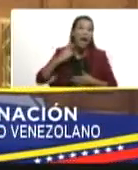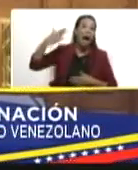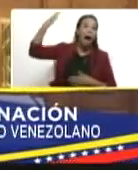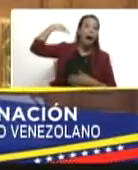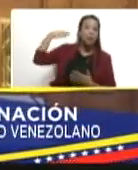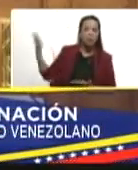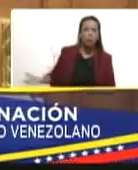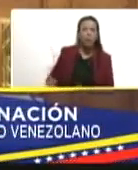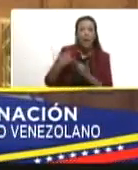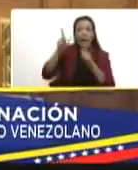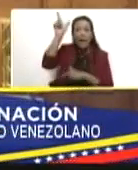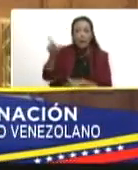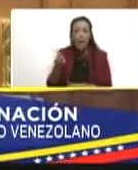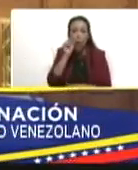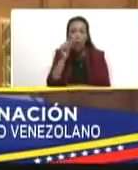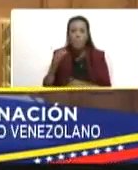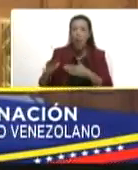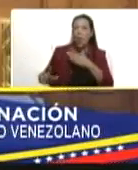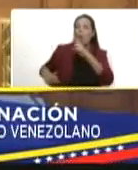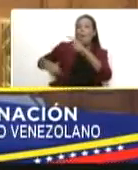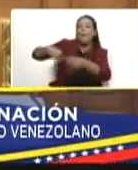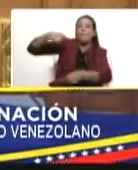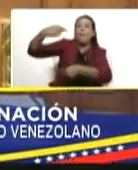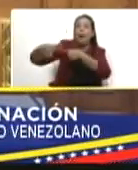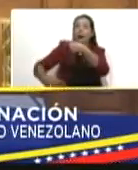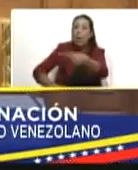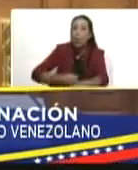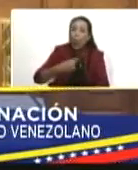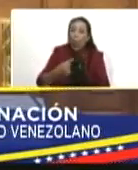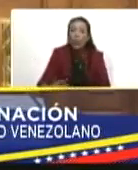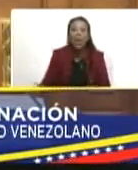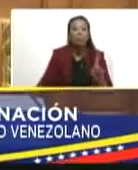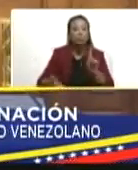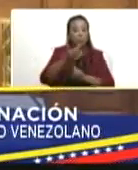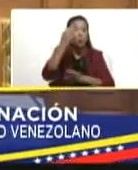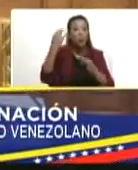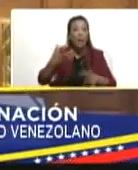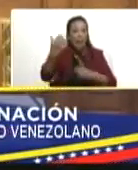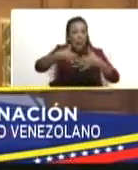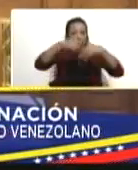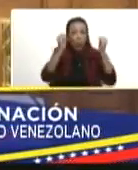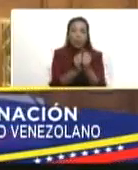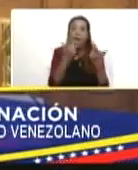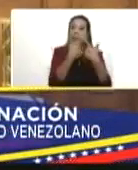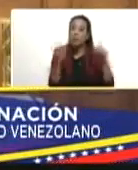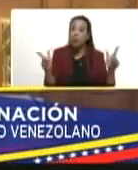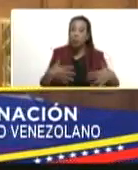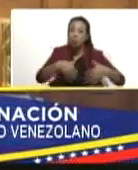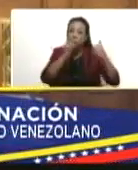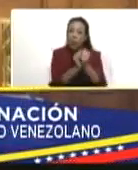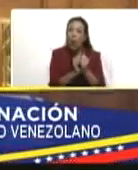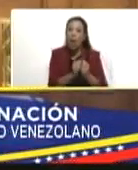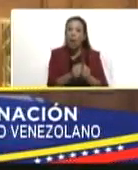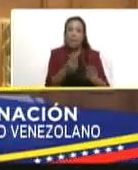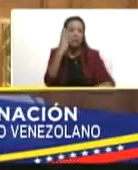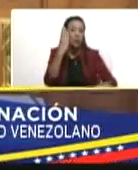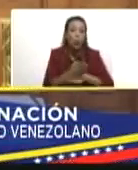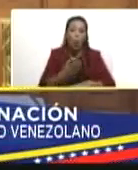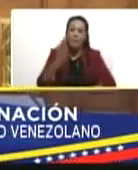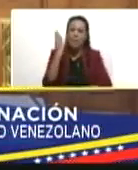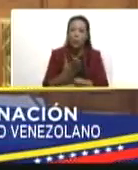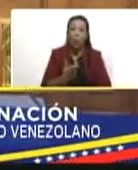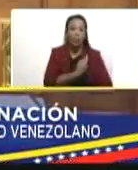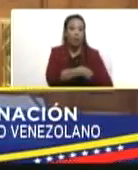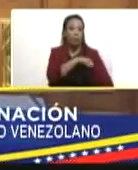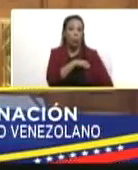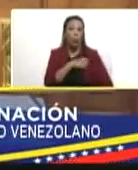los impulsó por décadas a lo que después fue la lucha de la independencia al enfrentar las sanciones criminales